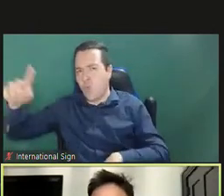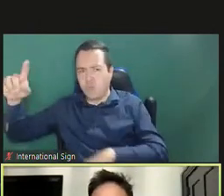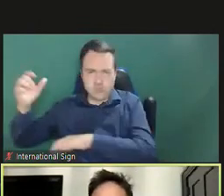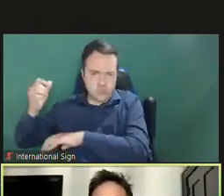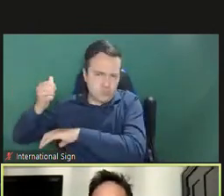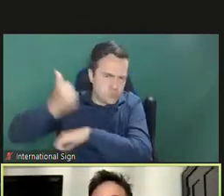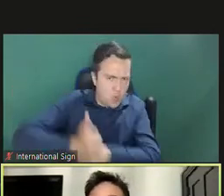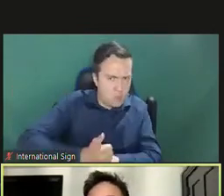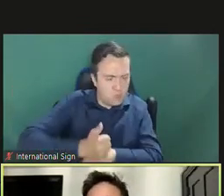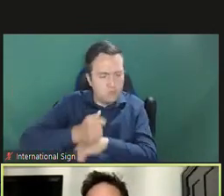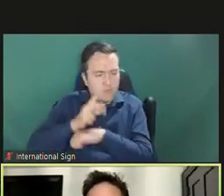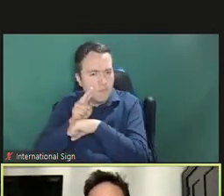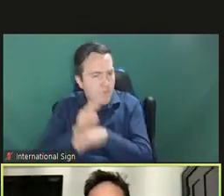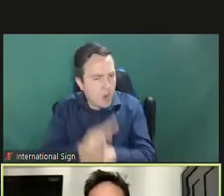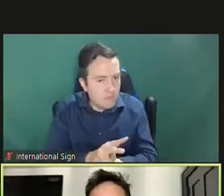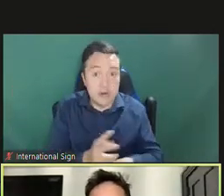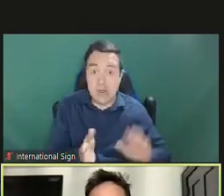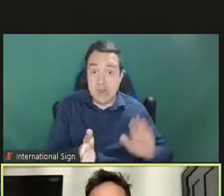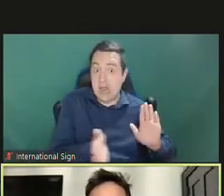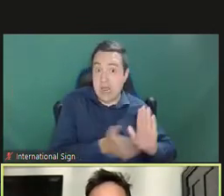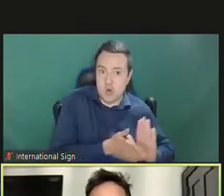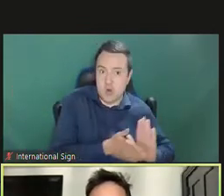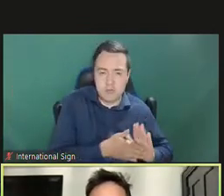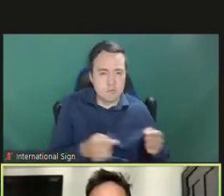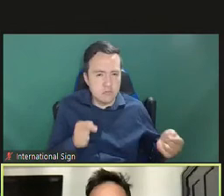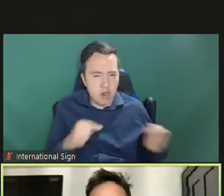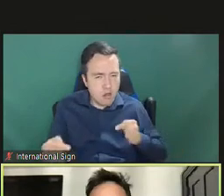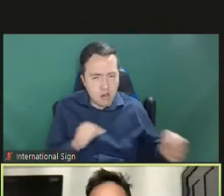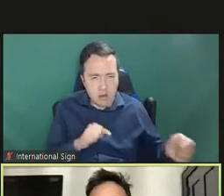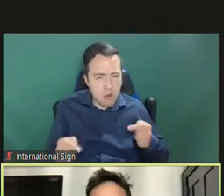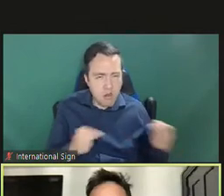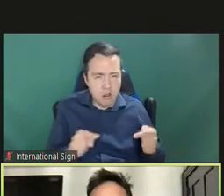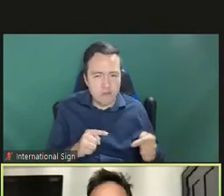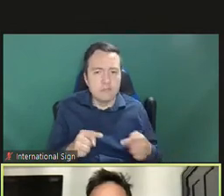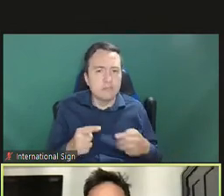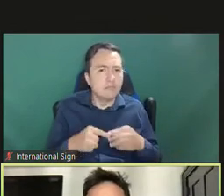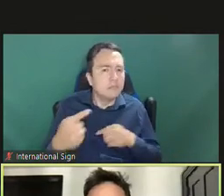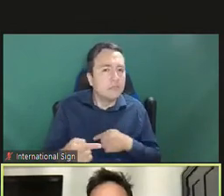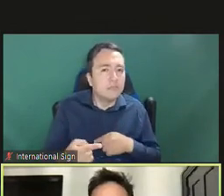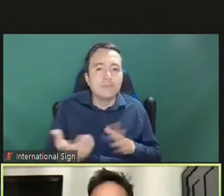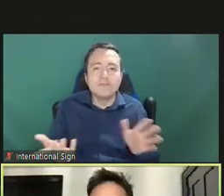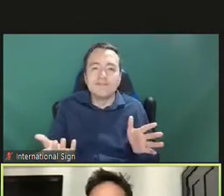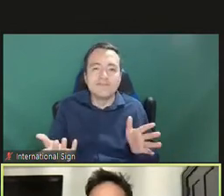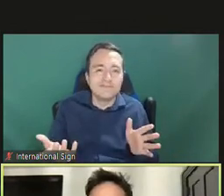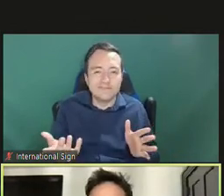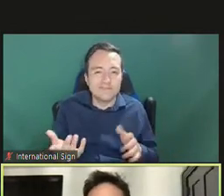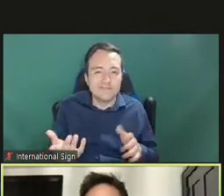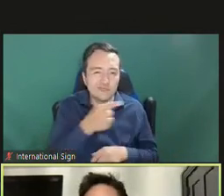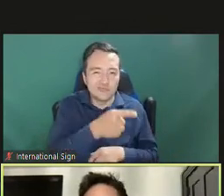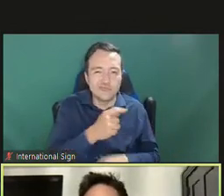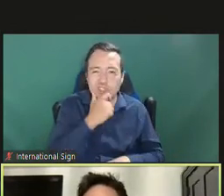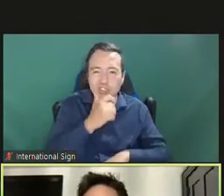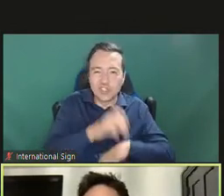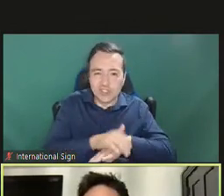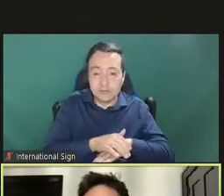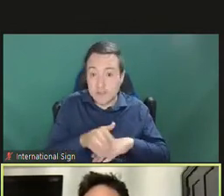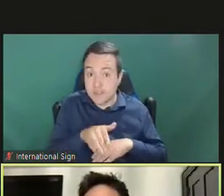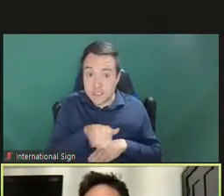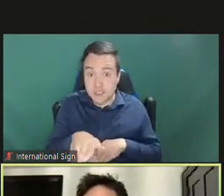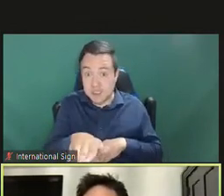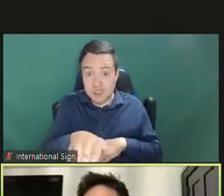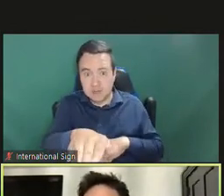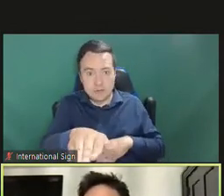respuesta fuerte que pasó nos es como la expresión en inglés como el perro que alcanzó el carro bueno se fue